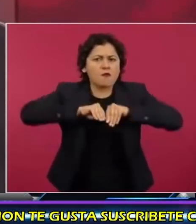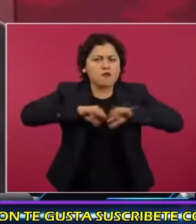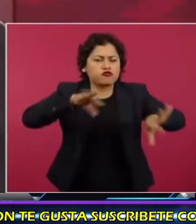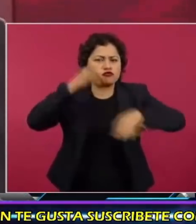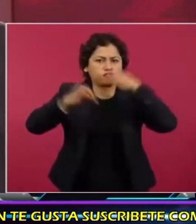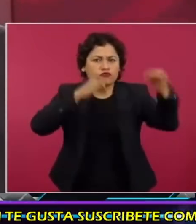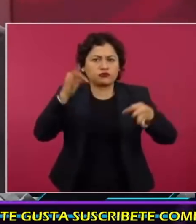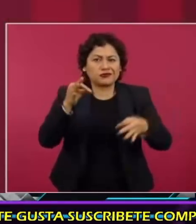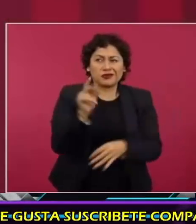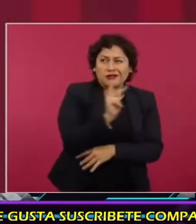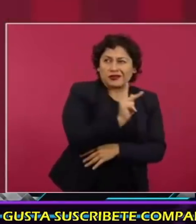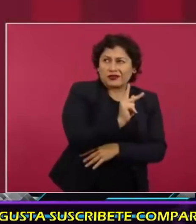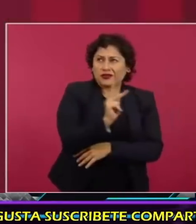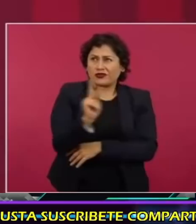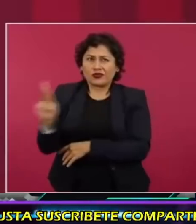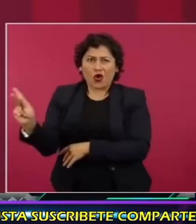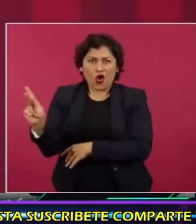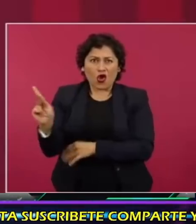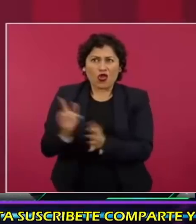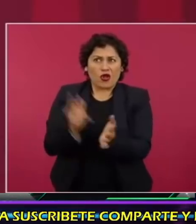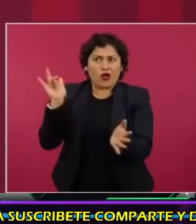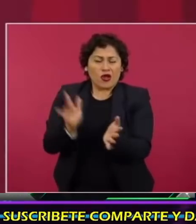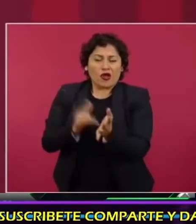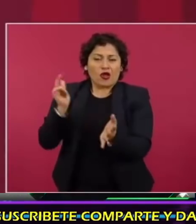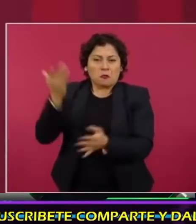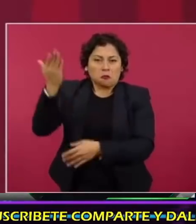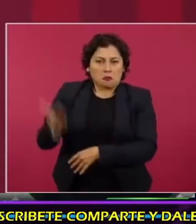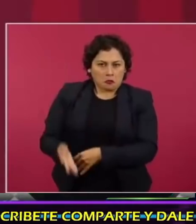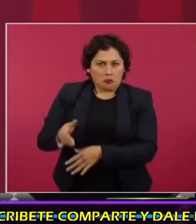No sólo Loret, sino Aristegui.